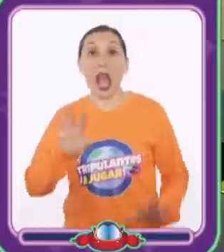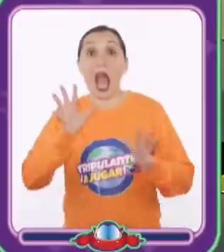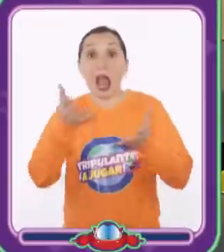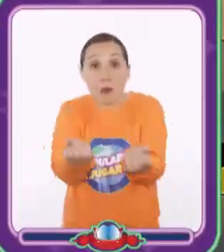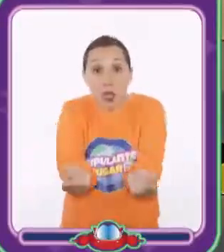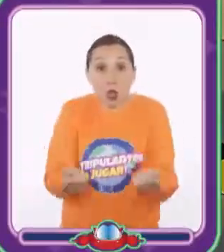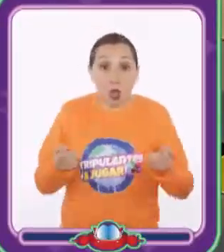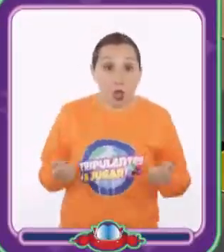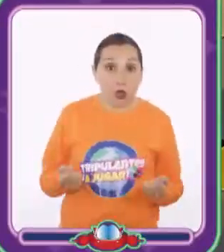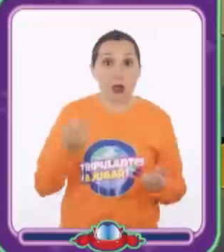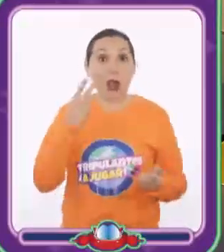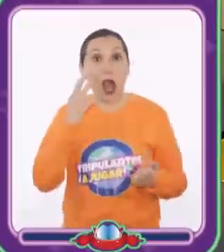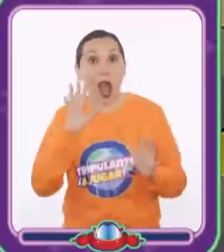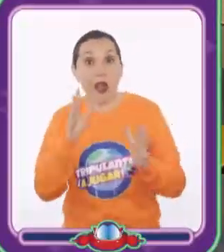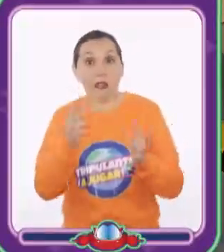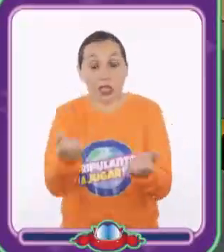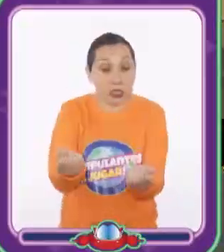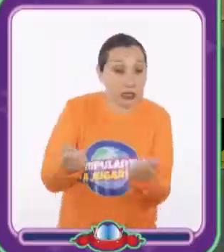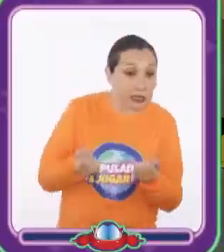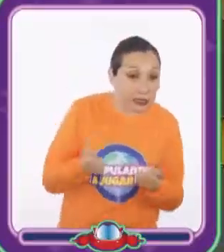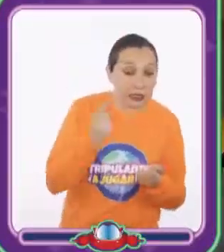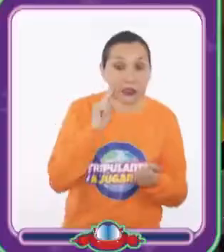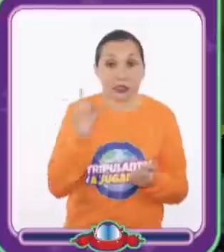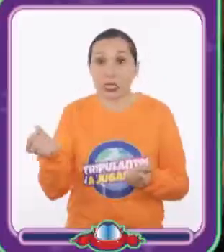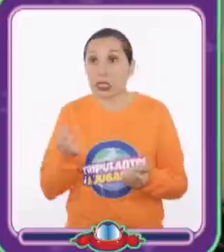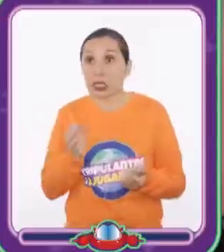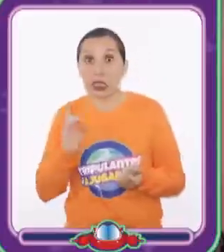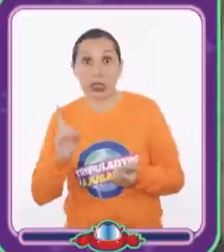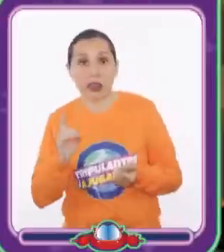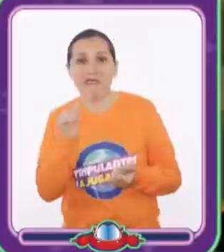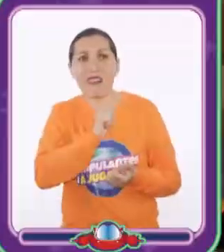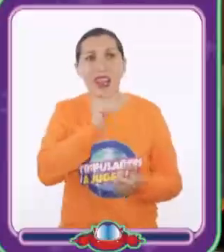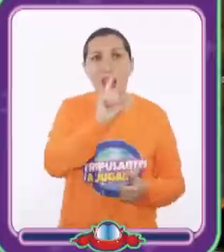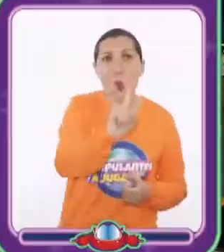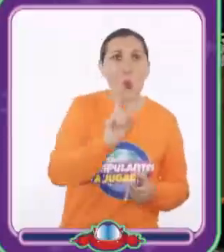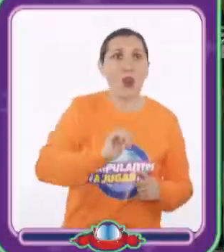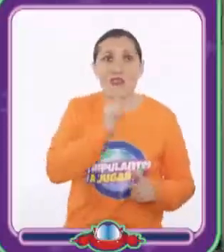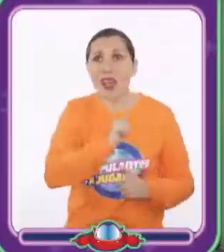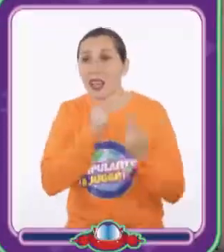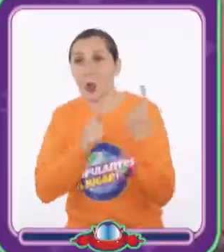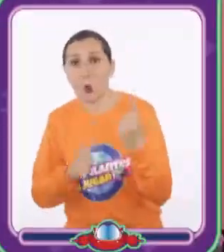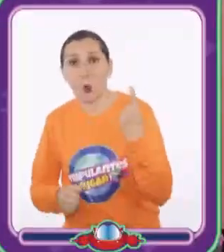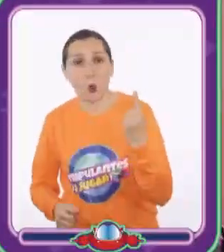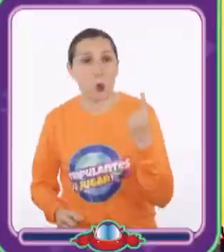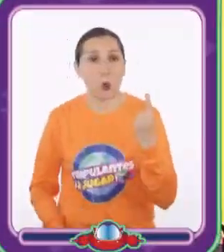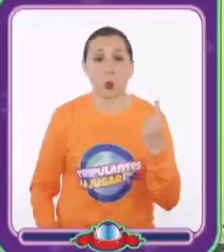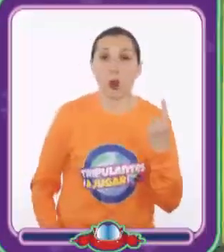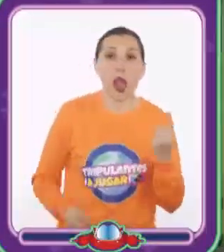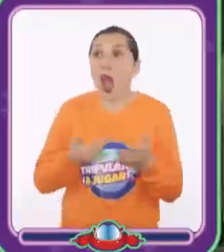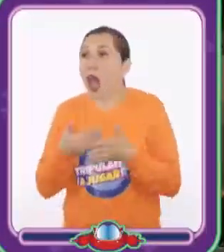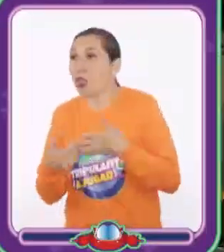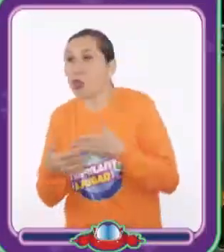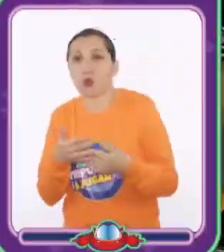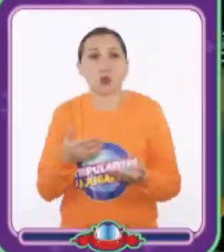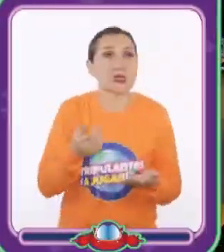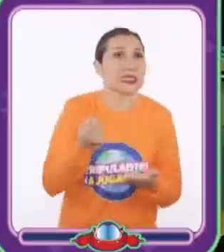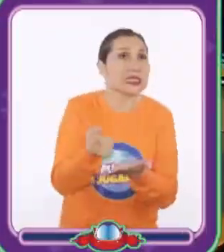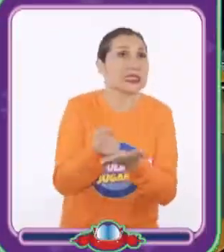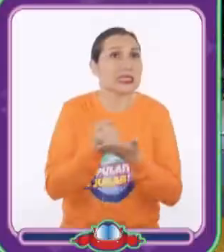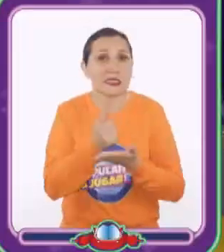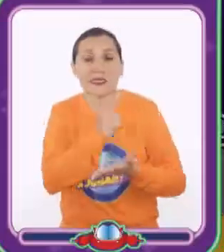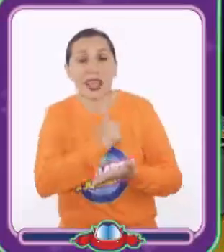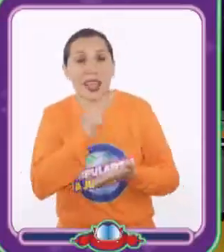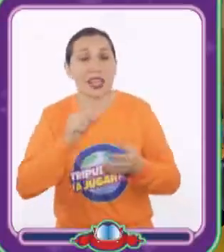En las gavetas, dice Dairelis. Solo falta una, tripulación. ¿Dónde estará esa pista que